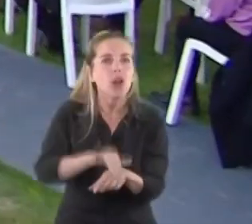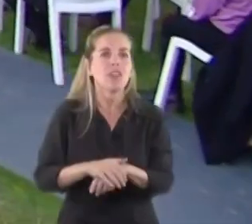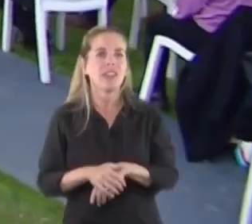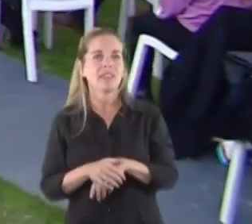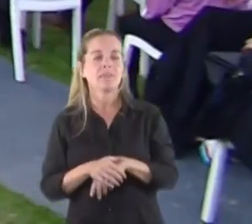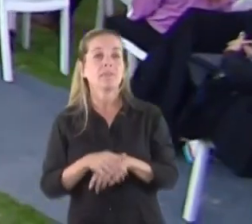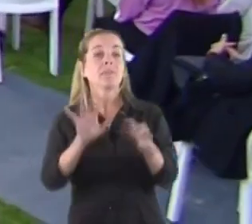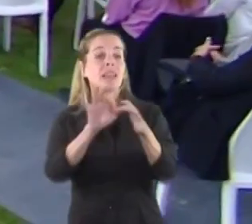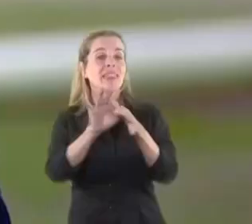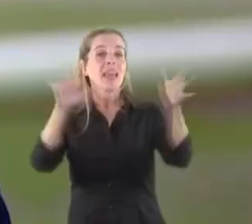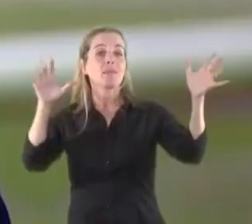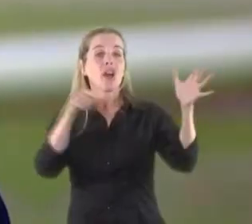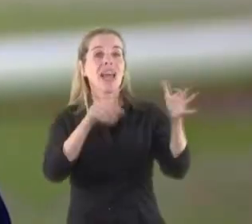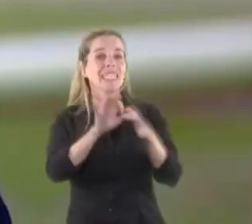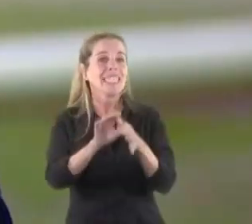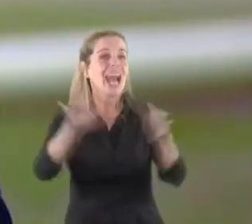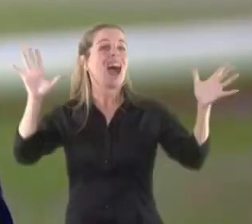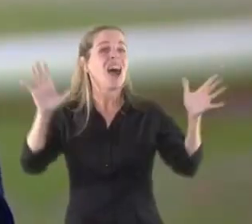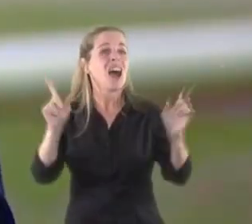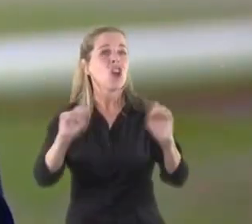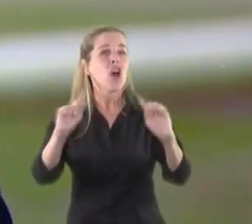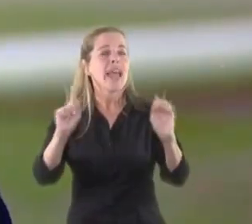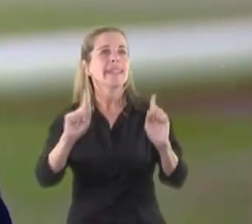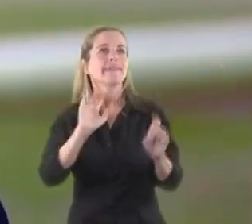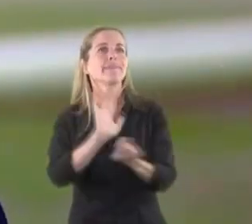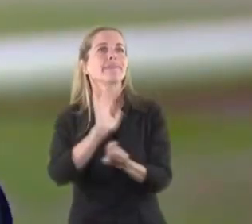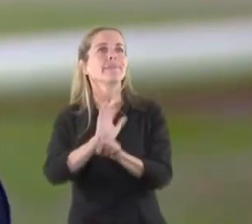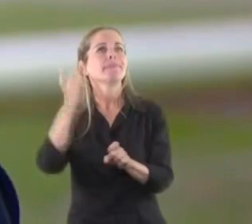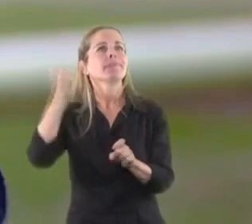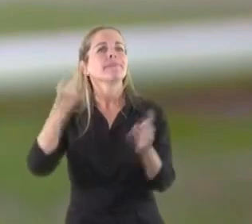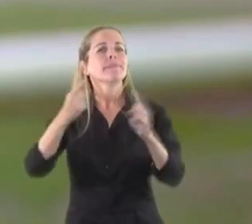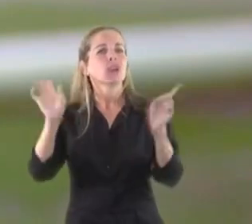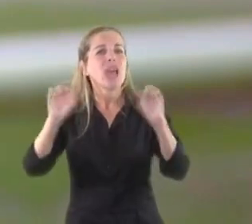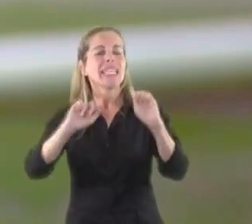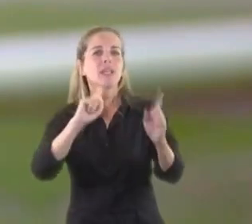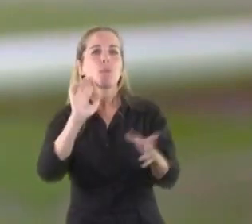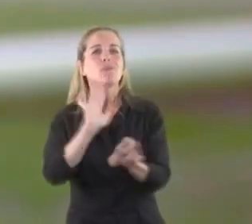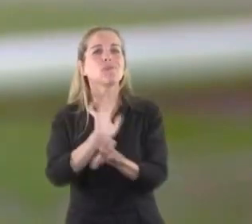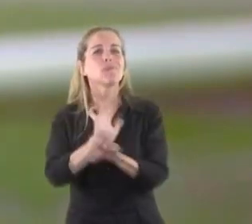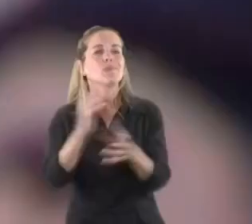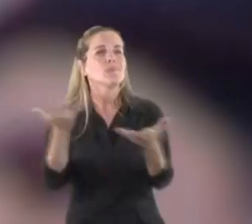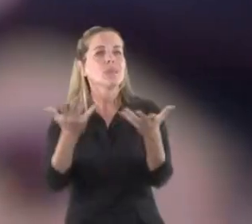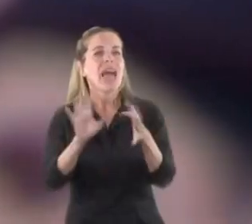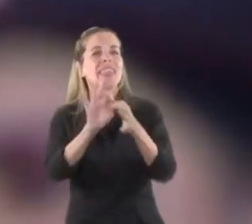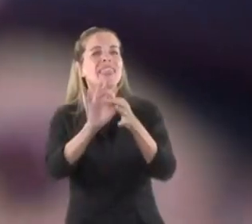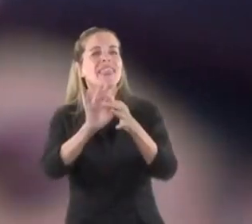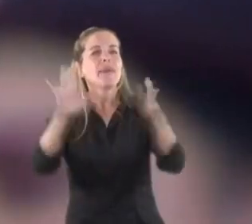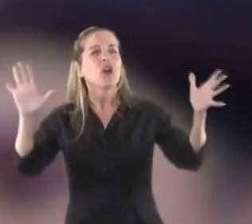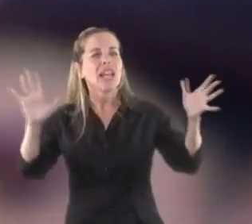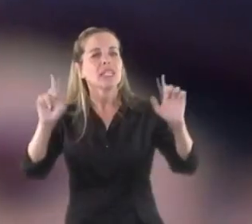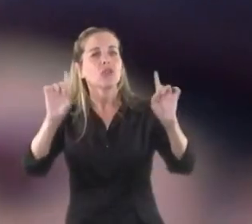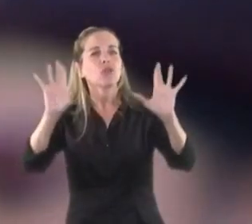democracia no es una retórica, no es un juego retórico, no es un juego de palabras, no es un juego de